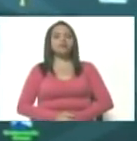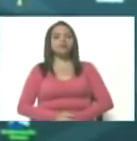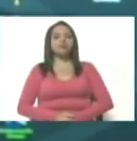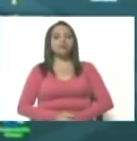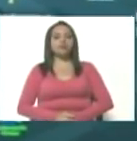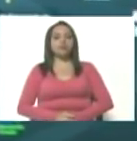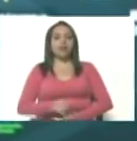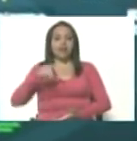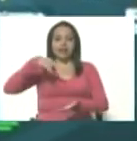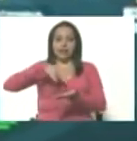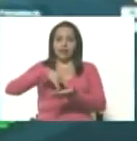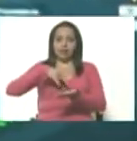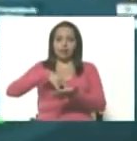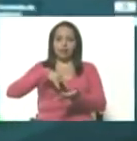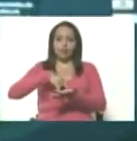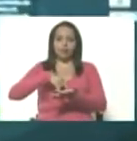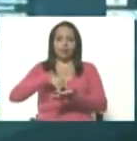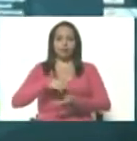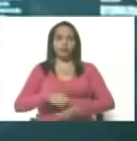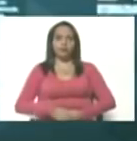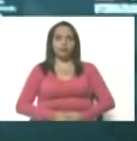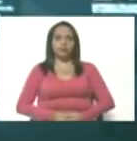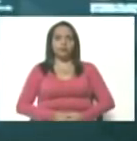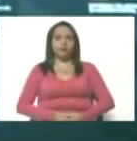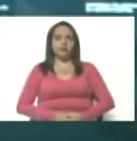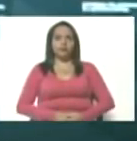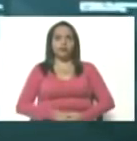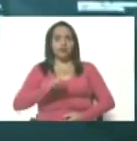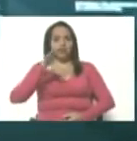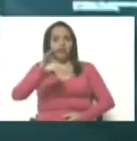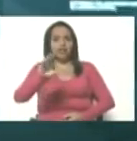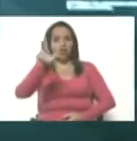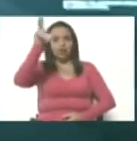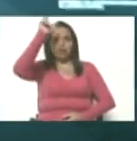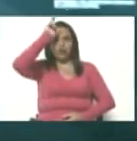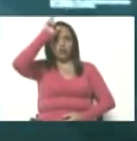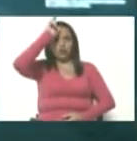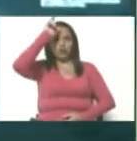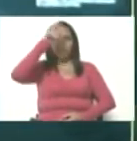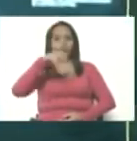en Carabobo y en el estado Falcón,